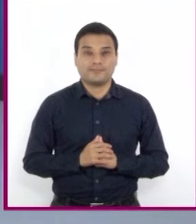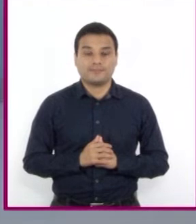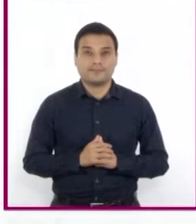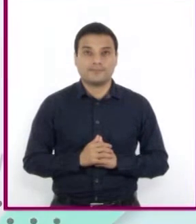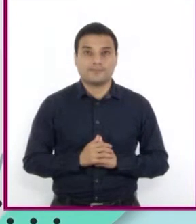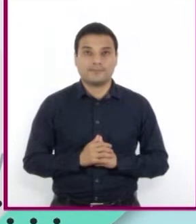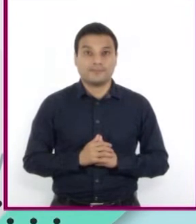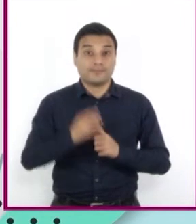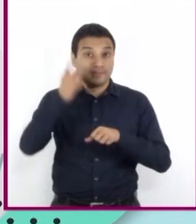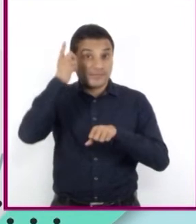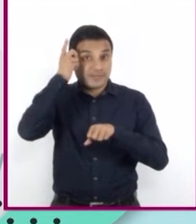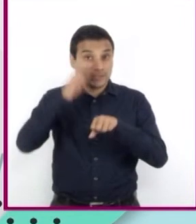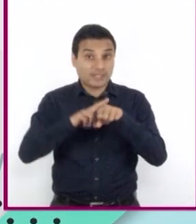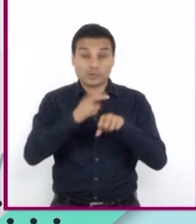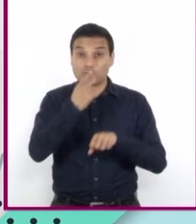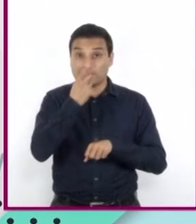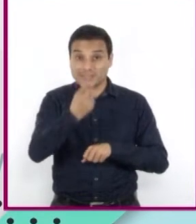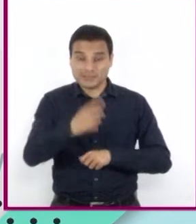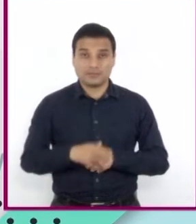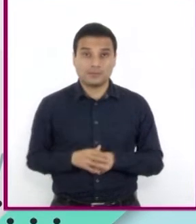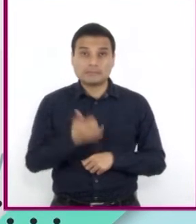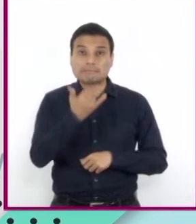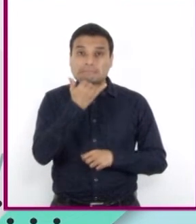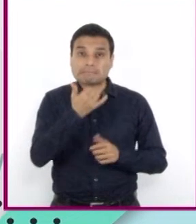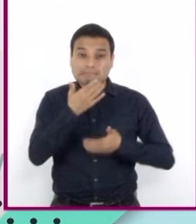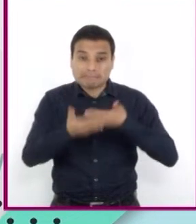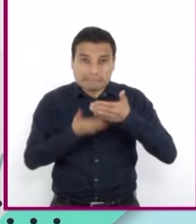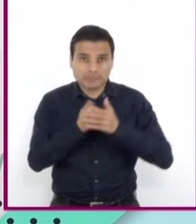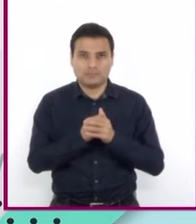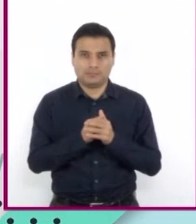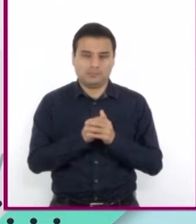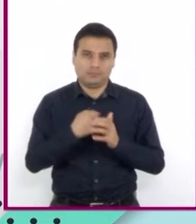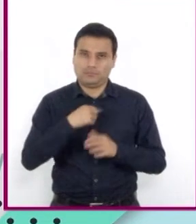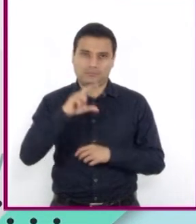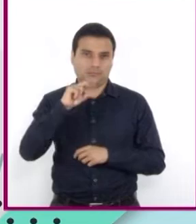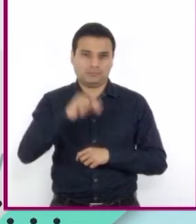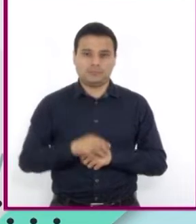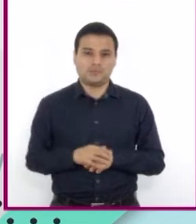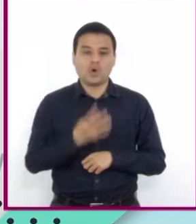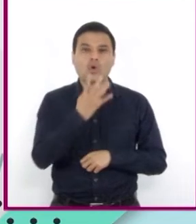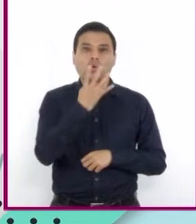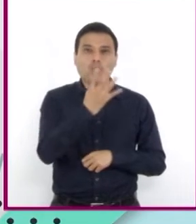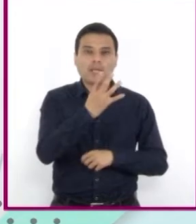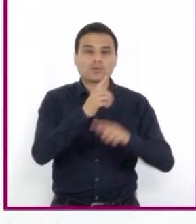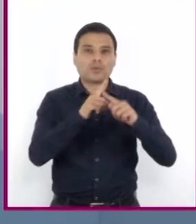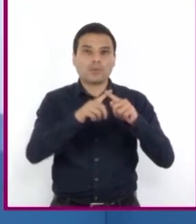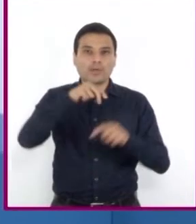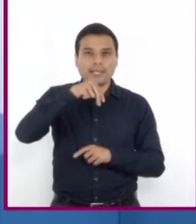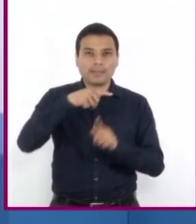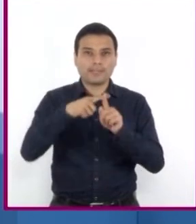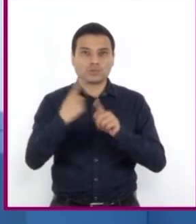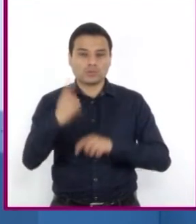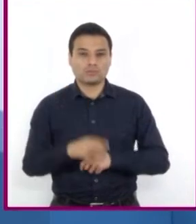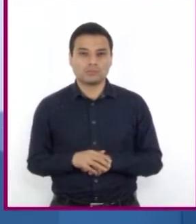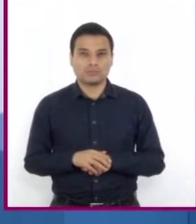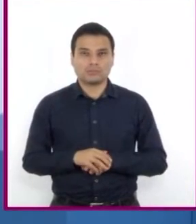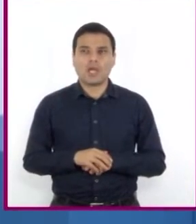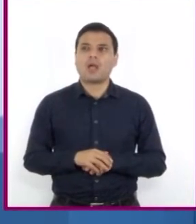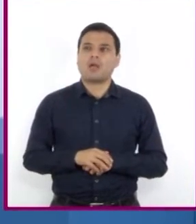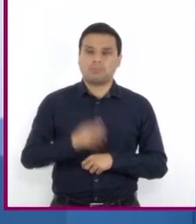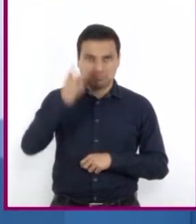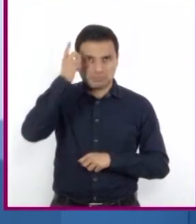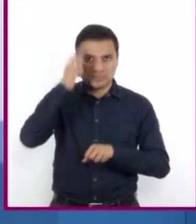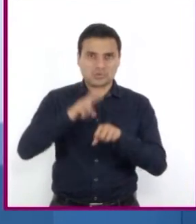El director nos dice, disculpe, pero a mí me salió 4 por n más 1. Agradecemos al